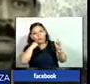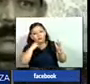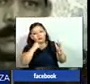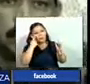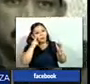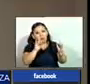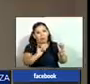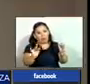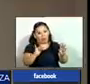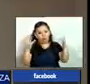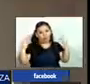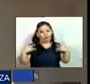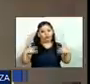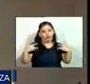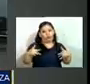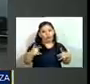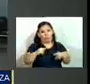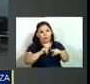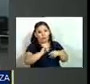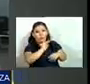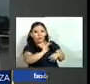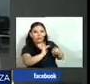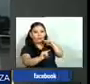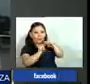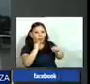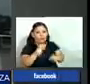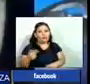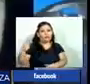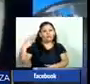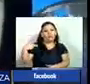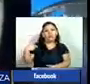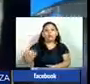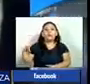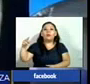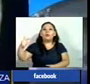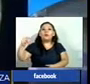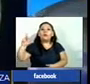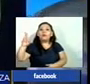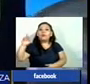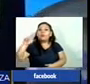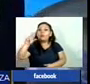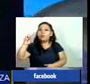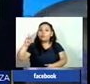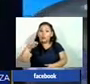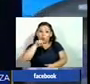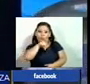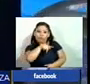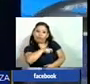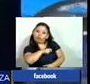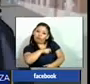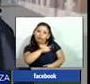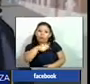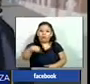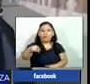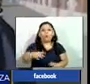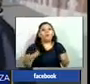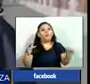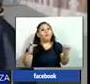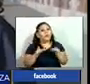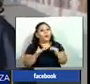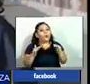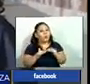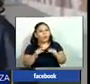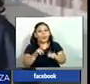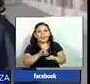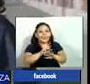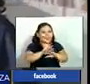en el que no participó Mendoza pero si su jefe directo el coronel Guillermo Benavides a quien se le encargó la operación también se ordenó no